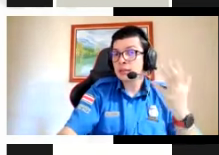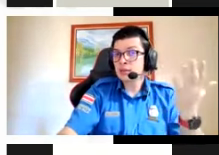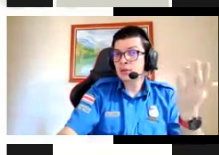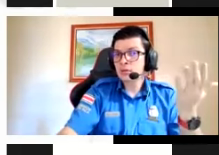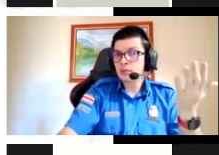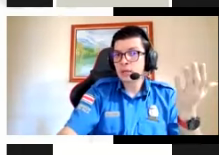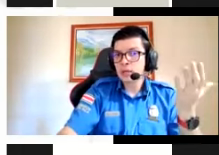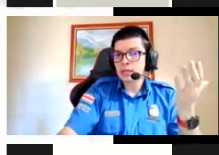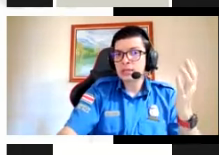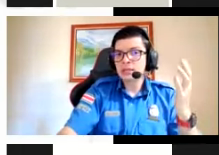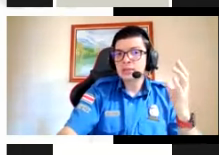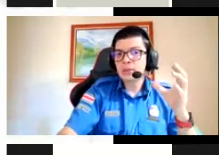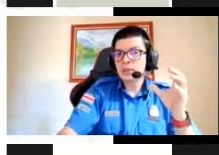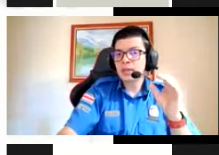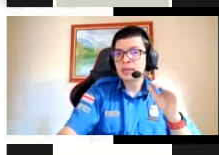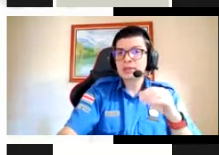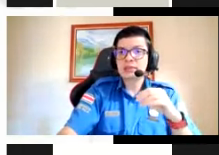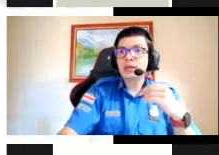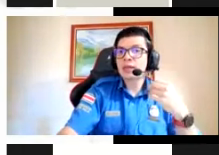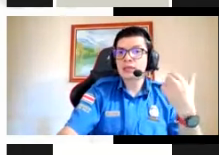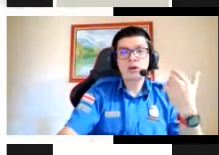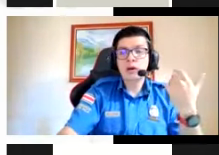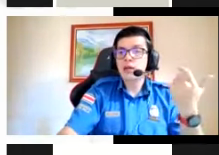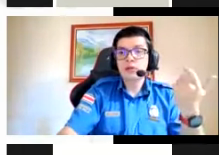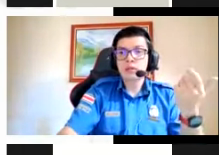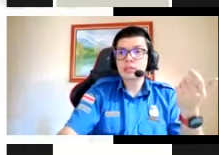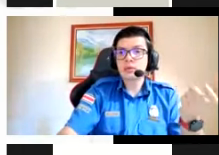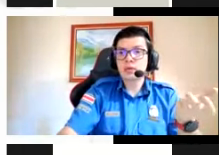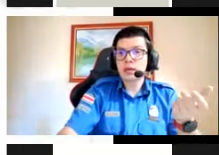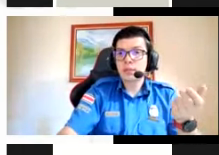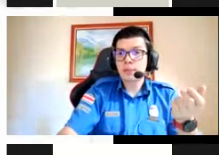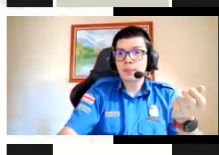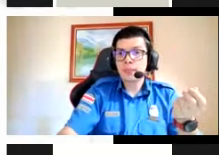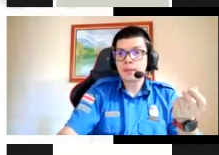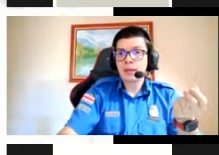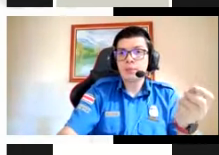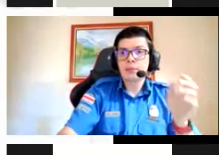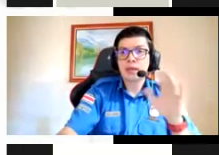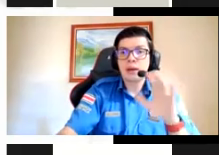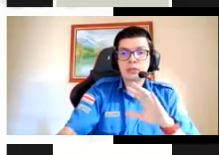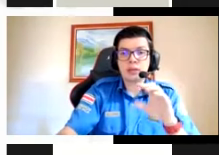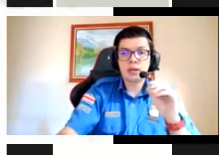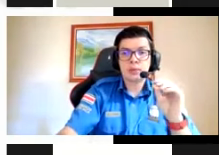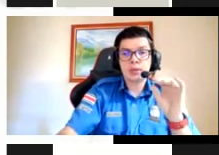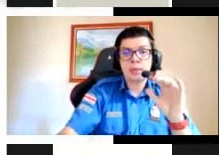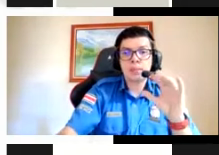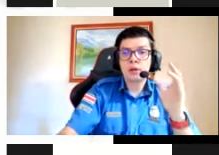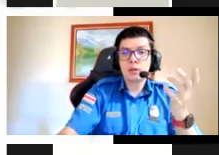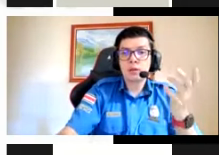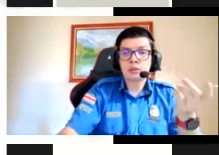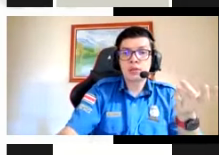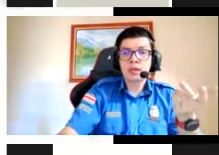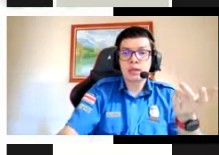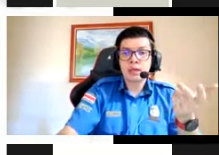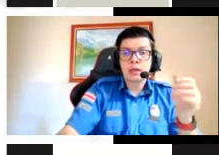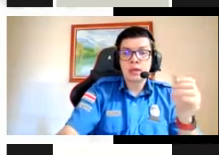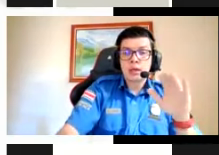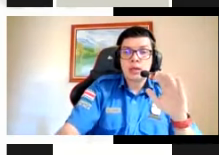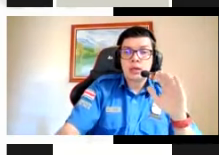en el exterior. Si el recipiente de gas está en el exterior, él no va a explotar. ¿Ok? Ya vamos a explicar por qué, pero él no va a